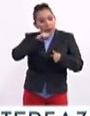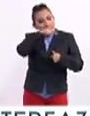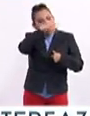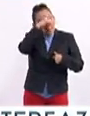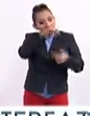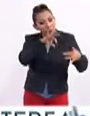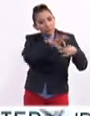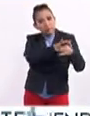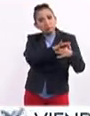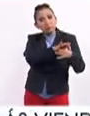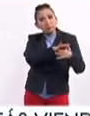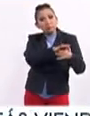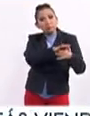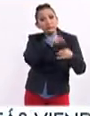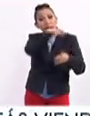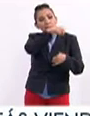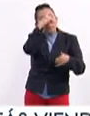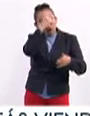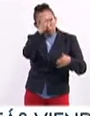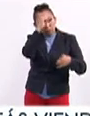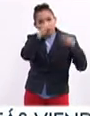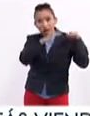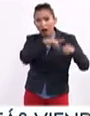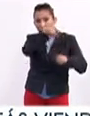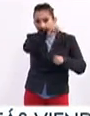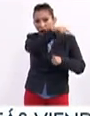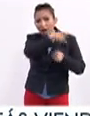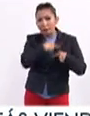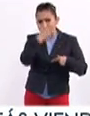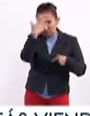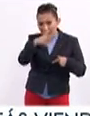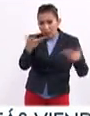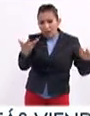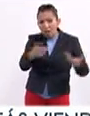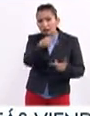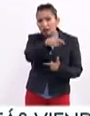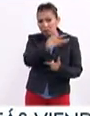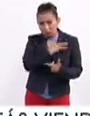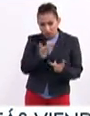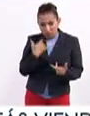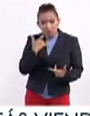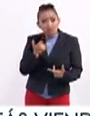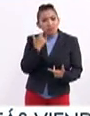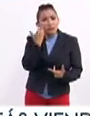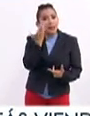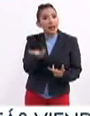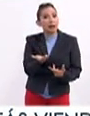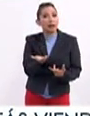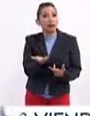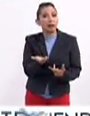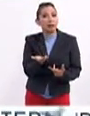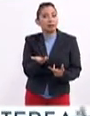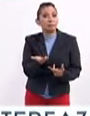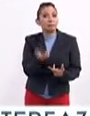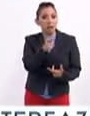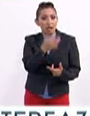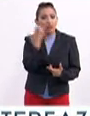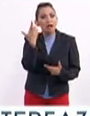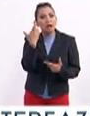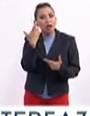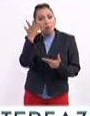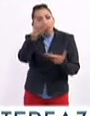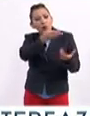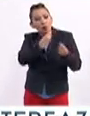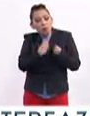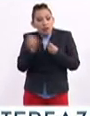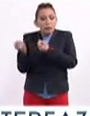por México. Claro. O sea, tienes que decir, ¿sabes qué? En México hay talento, hay gente que sabe hacer las cosas, que tiene las ganas de hacerlo y sobre todo pues, de regresar un poco